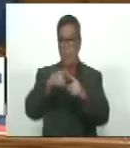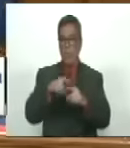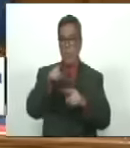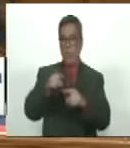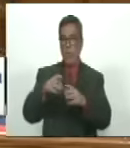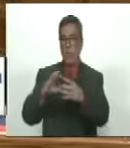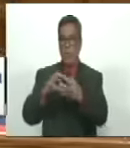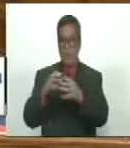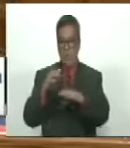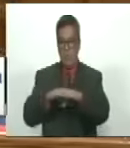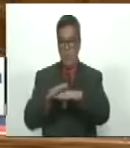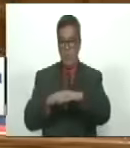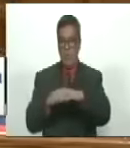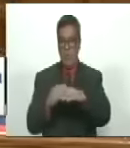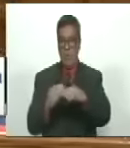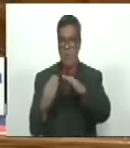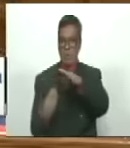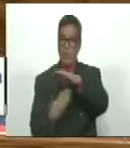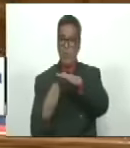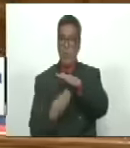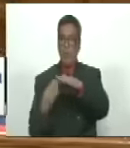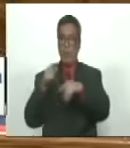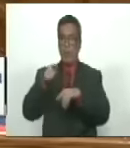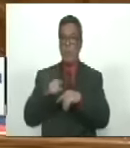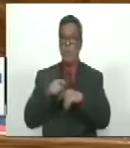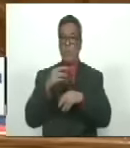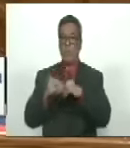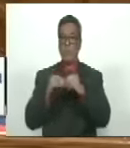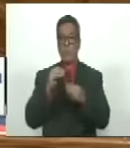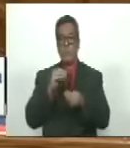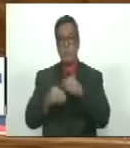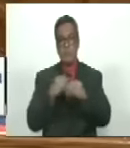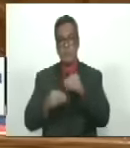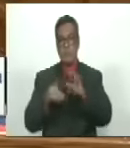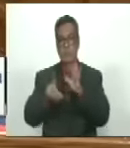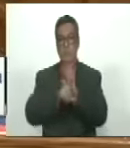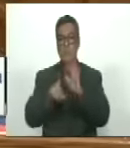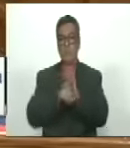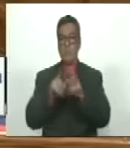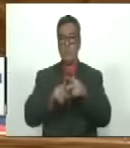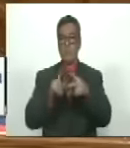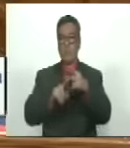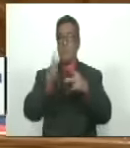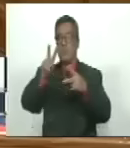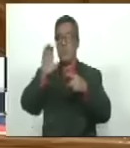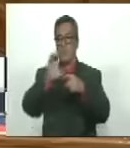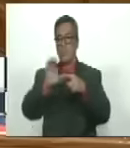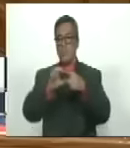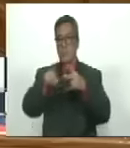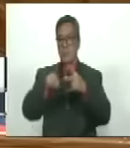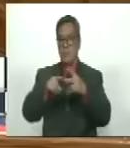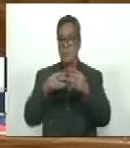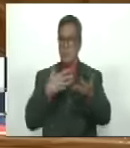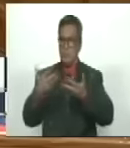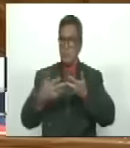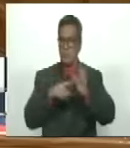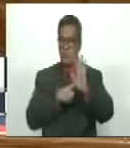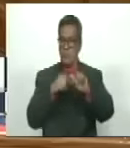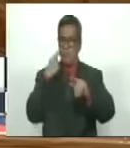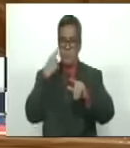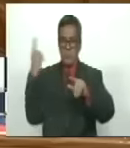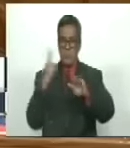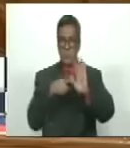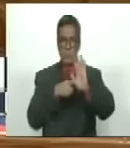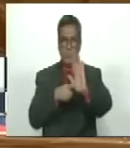es el núcleo central, sobre qué versa la ley. Y tiene dos elementos, quisiera si nos pueden compartir ahí